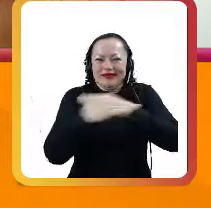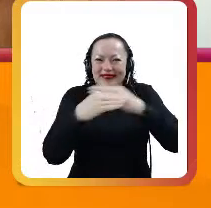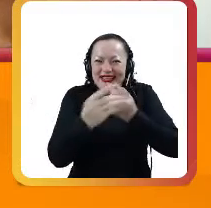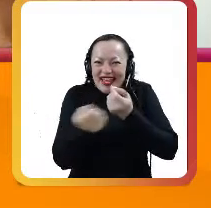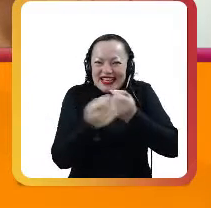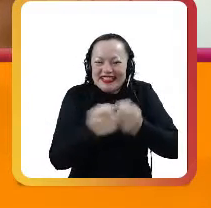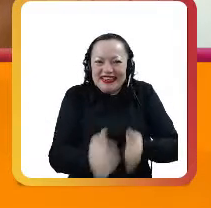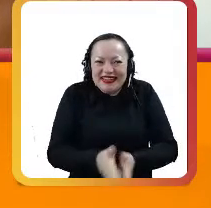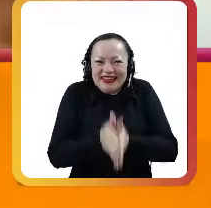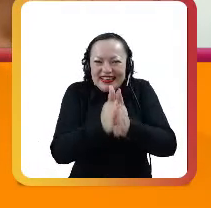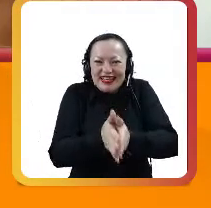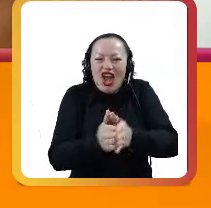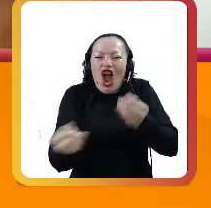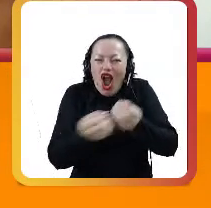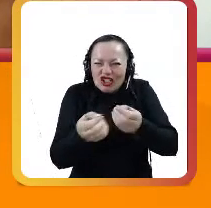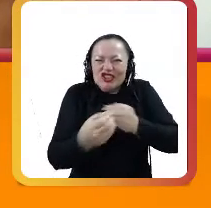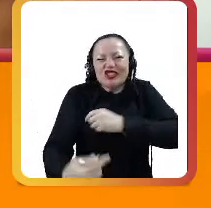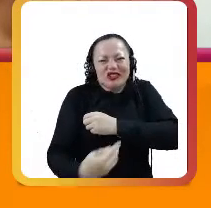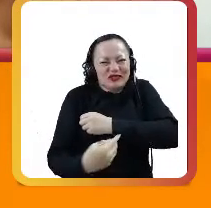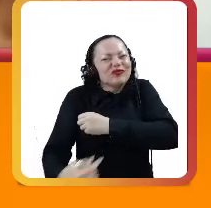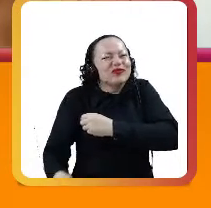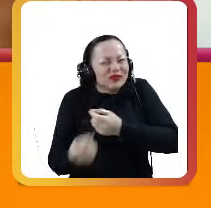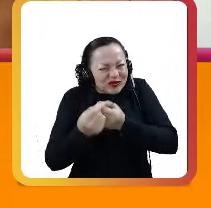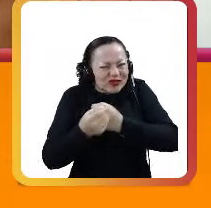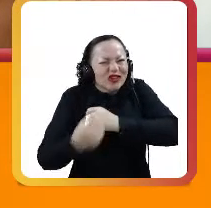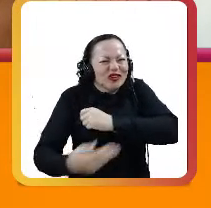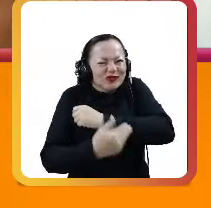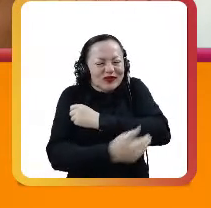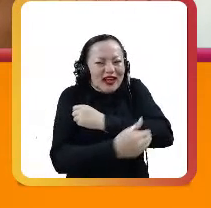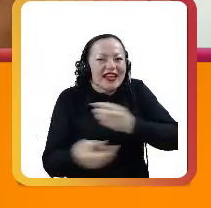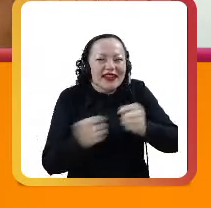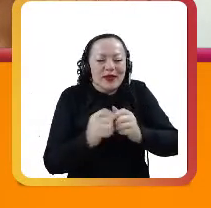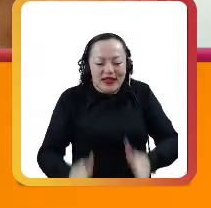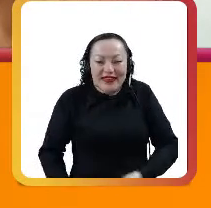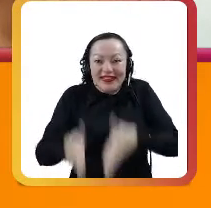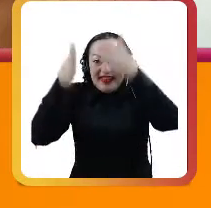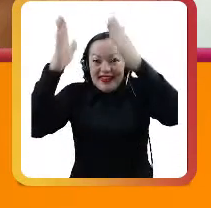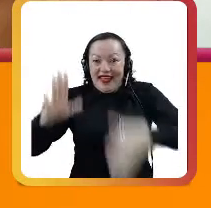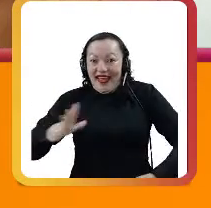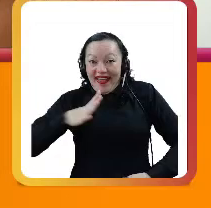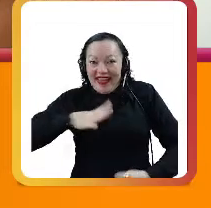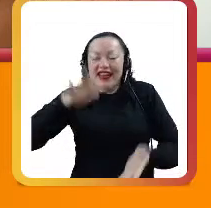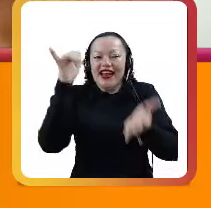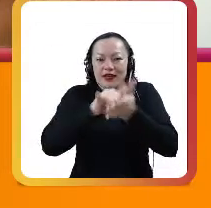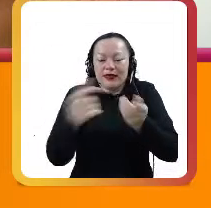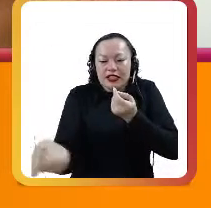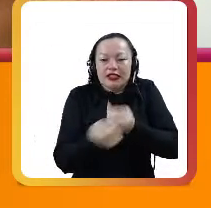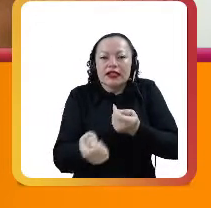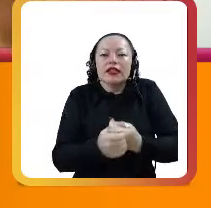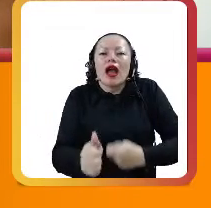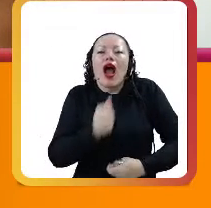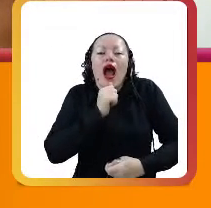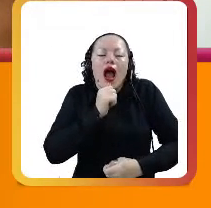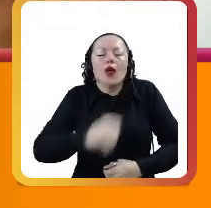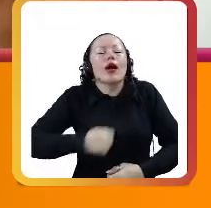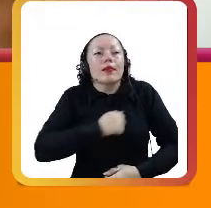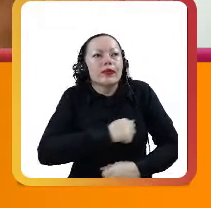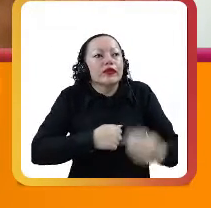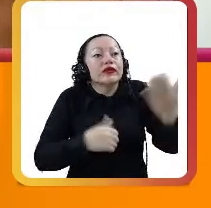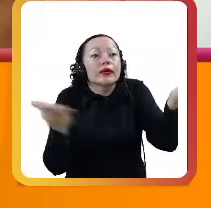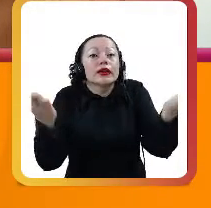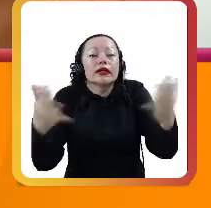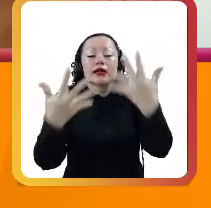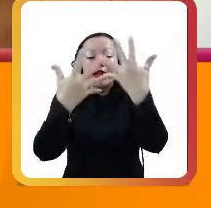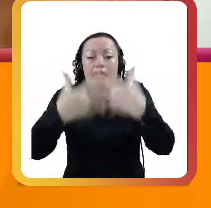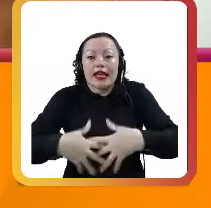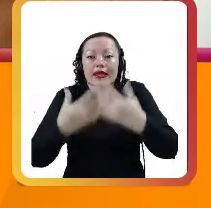sí, en el sector del puerto de Las Lanchas. Por ahí detrás del comité de ganaderos, por ahí hay una fuga de agua. Bueno, entonces, muchachos de Empocaldas,